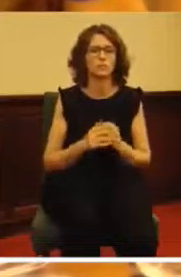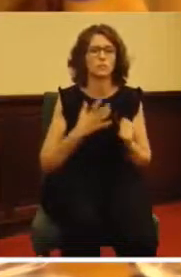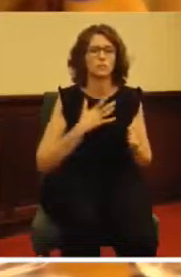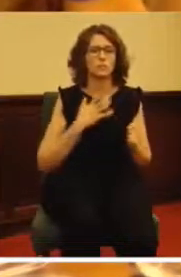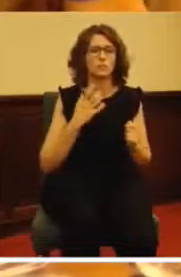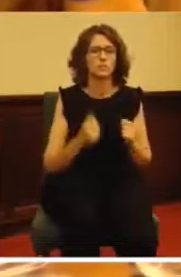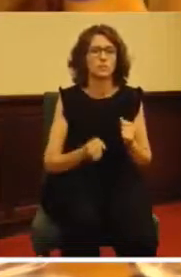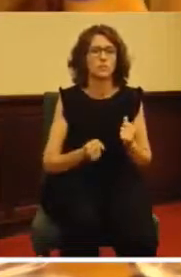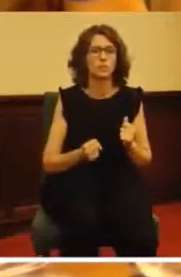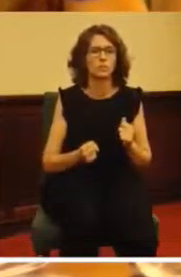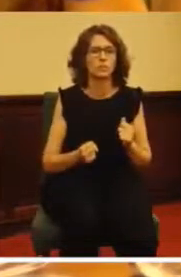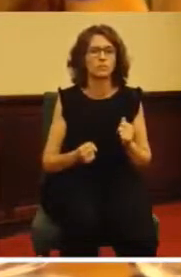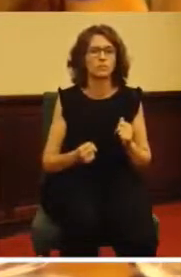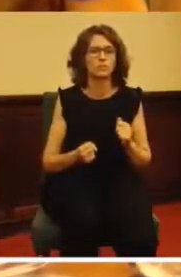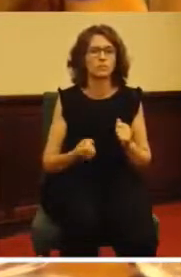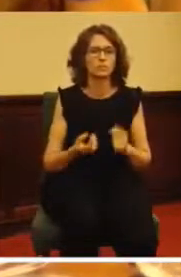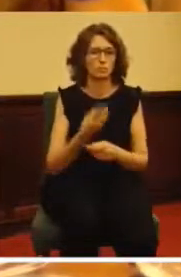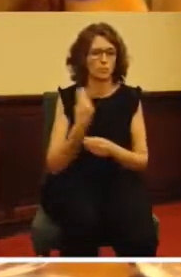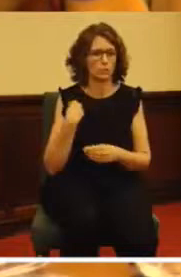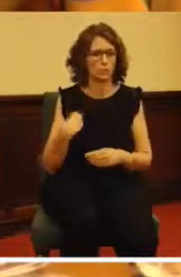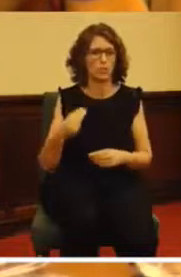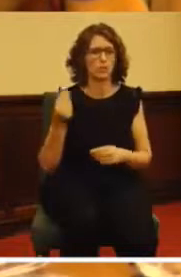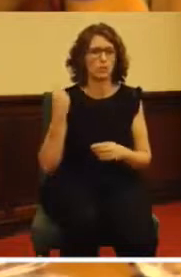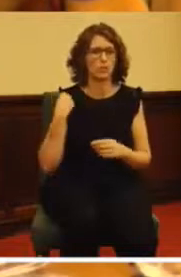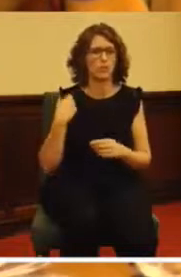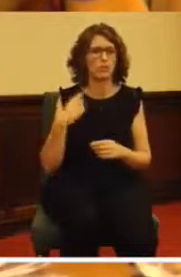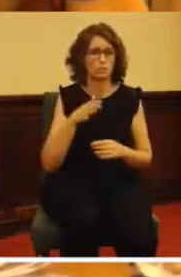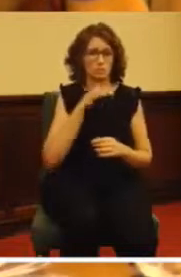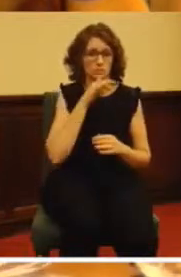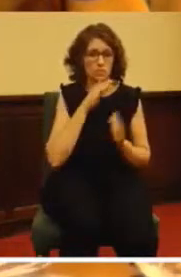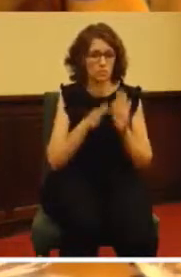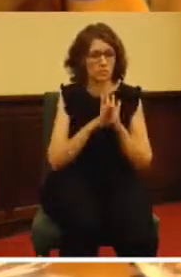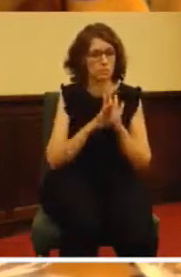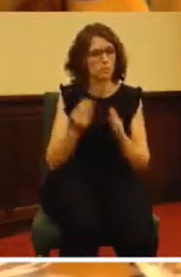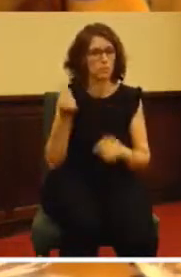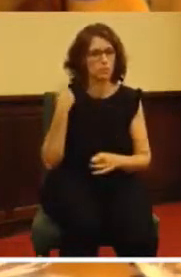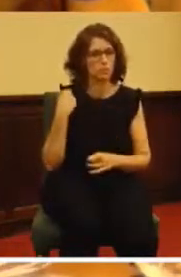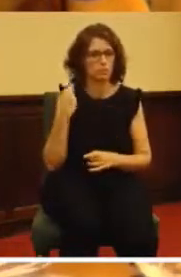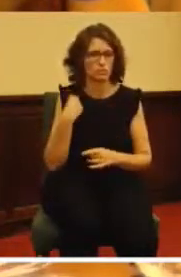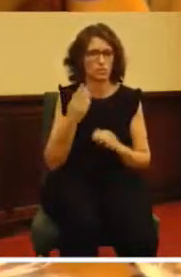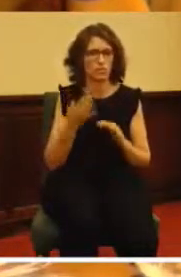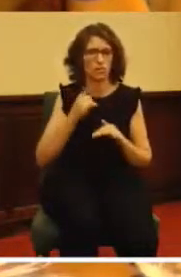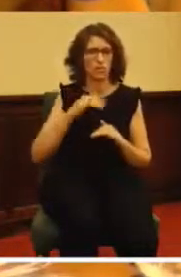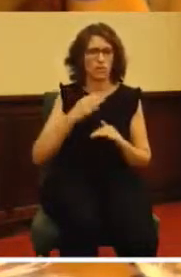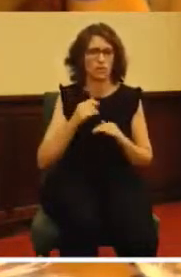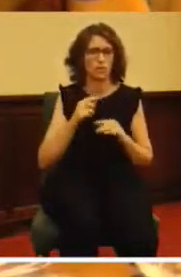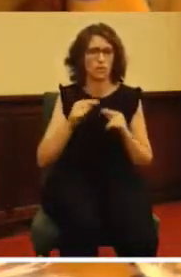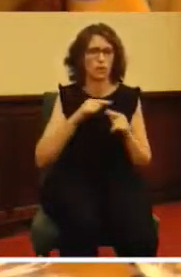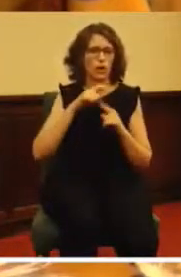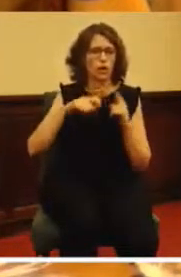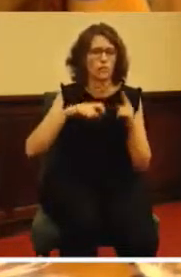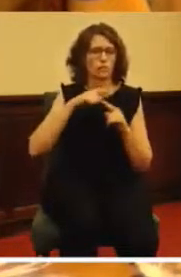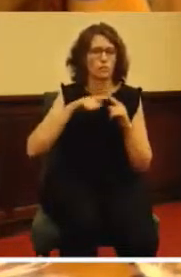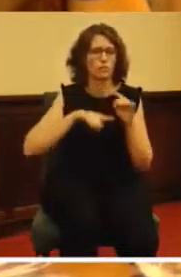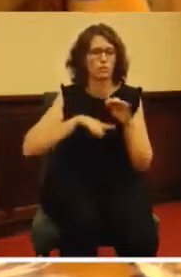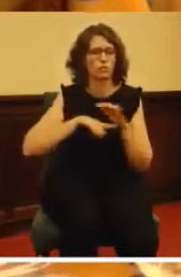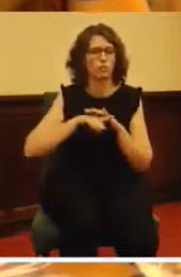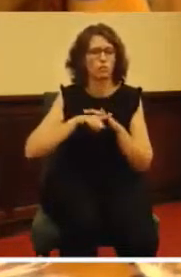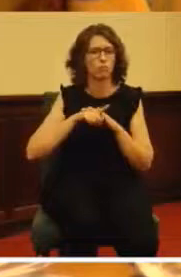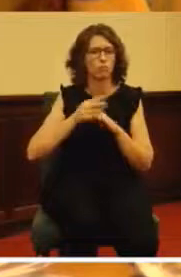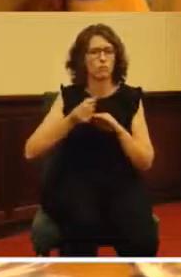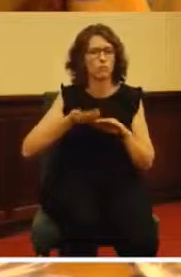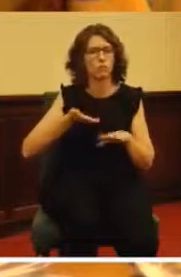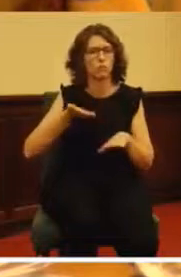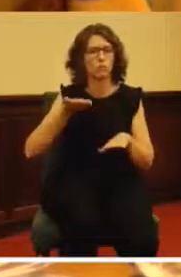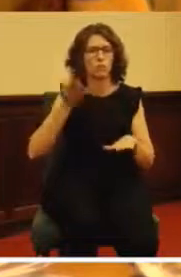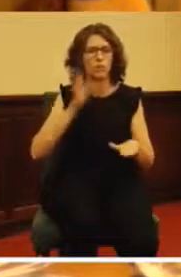Móstoles nos preguntaban y se siguen preguntando por qué ha subido de forma progresiva durante estos años el recibo